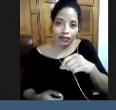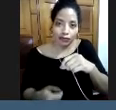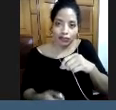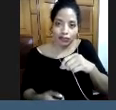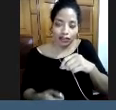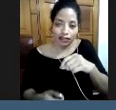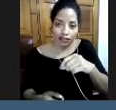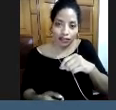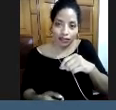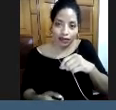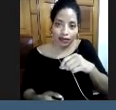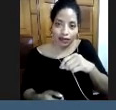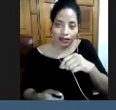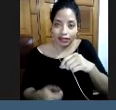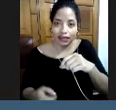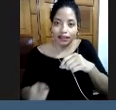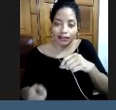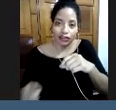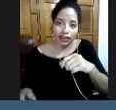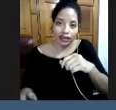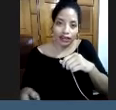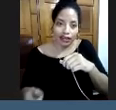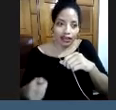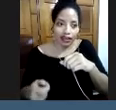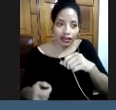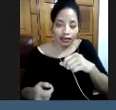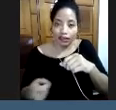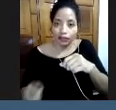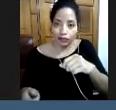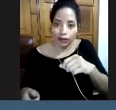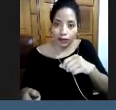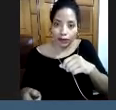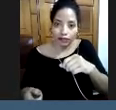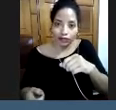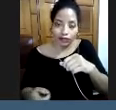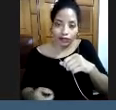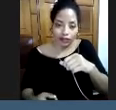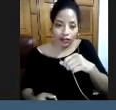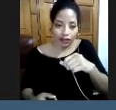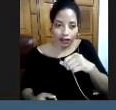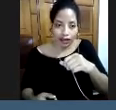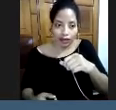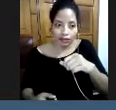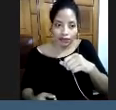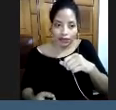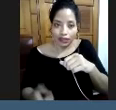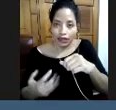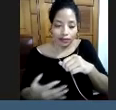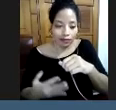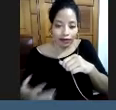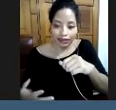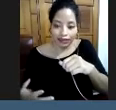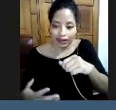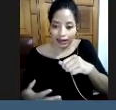poder posicionar este tema y seguir hablando de él en otros espacios. Y nada,